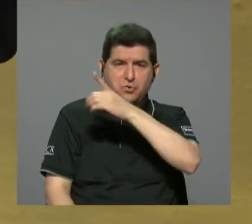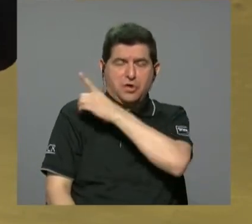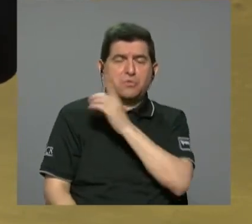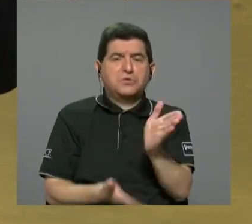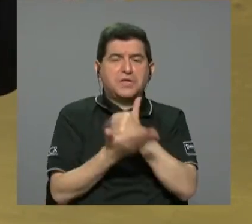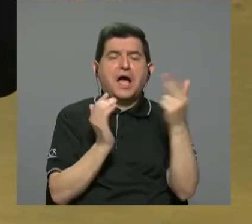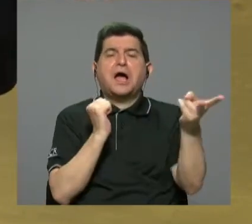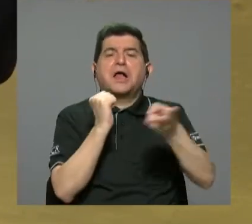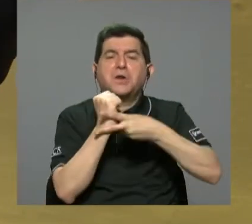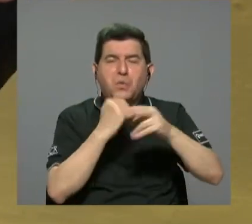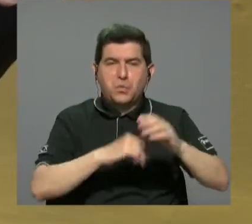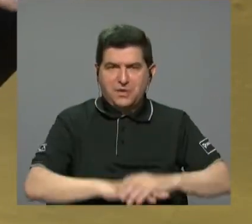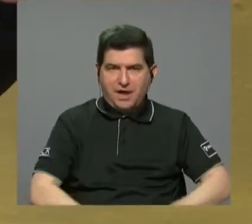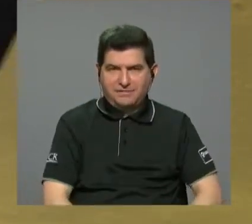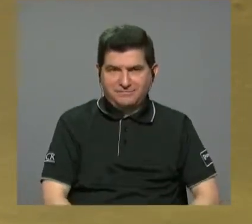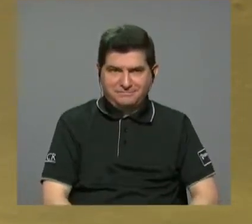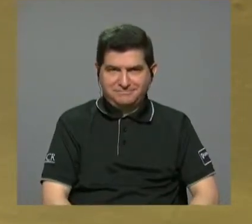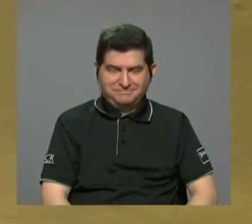vez.